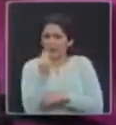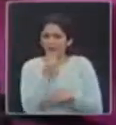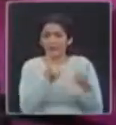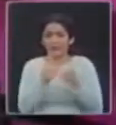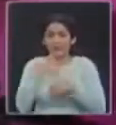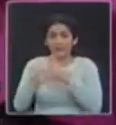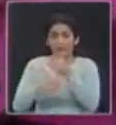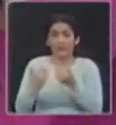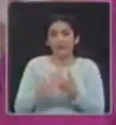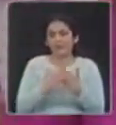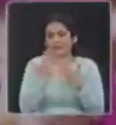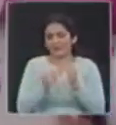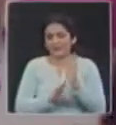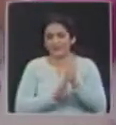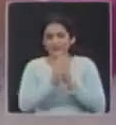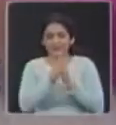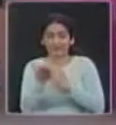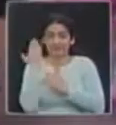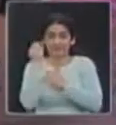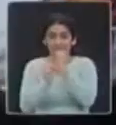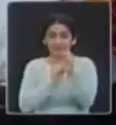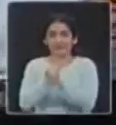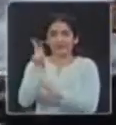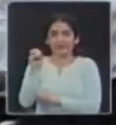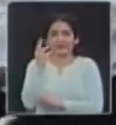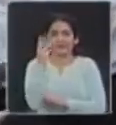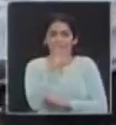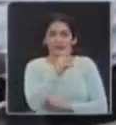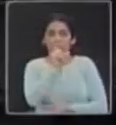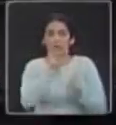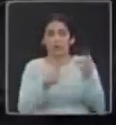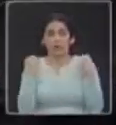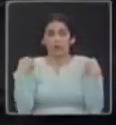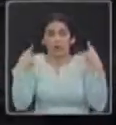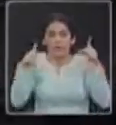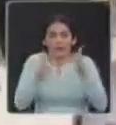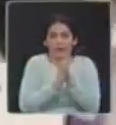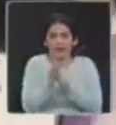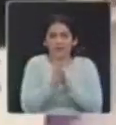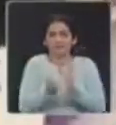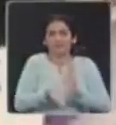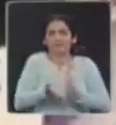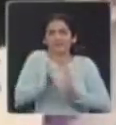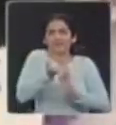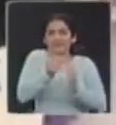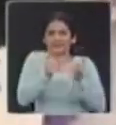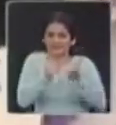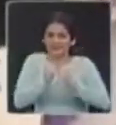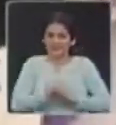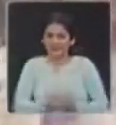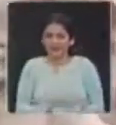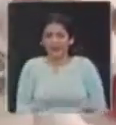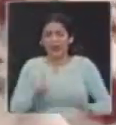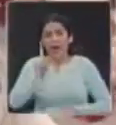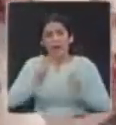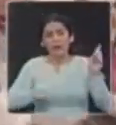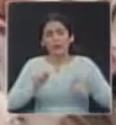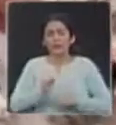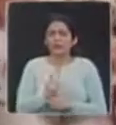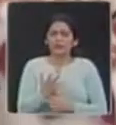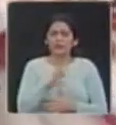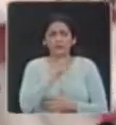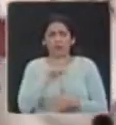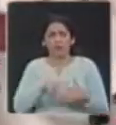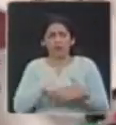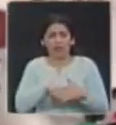éxito. En el 2016, la percepción de oportunidades se mantuvo alta y el temor al fracaso como barrera para emprender relativamente